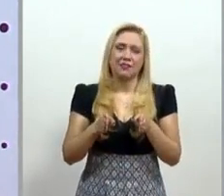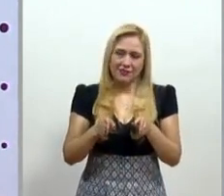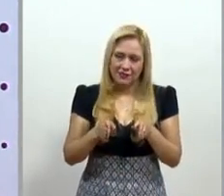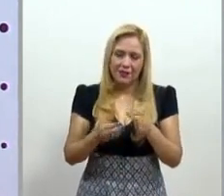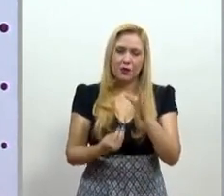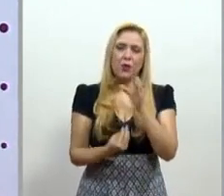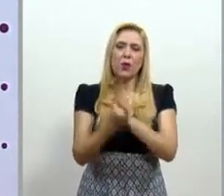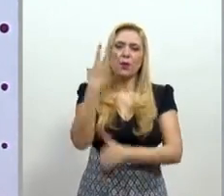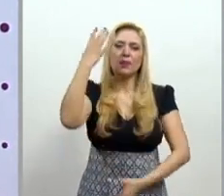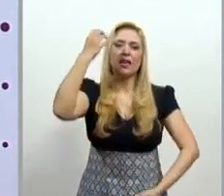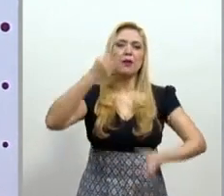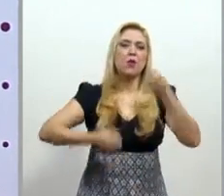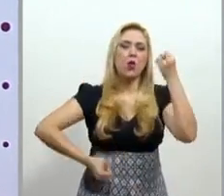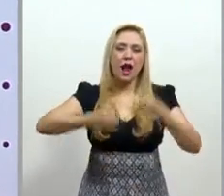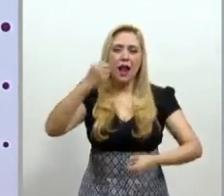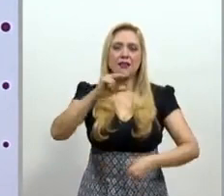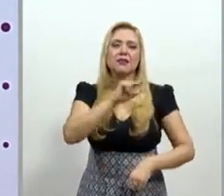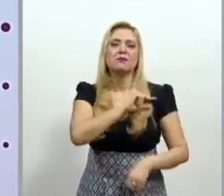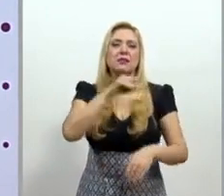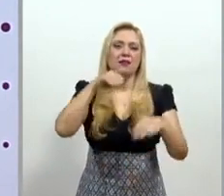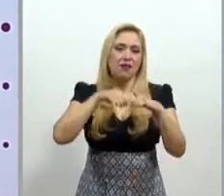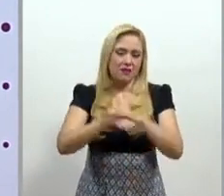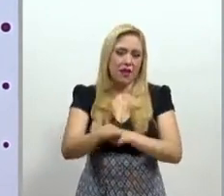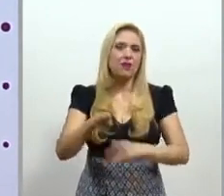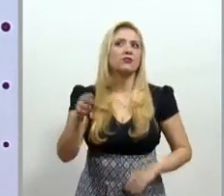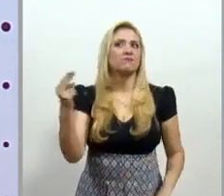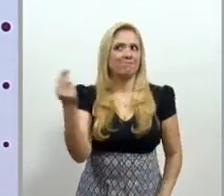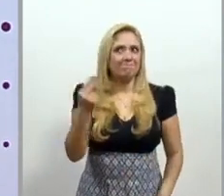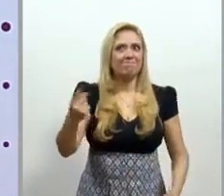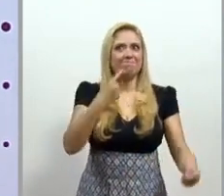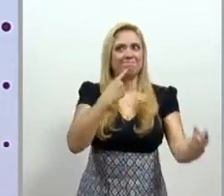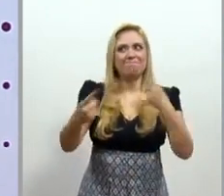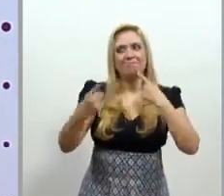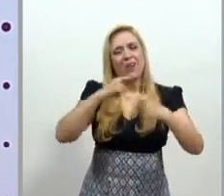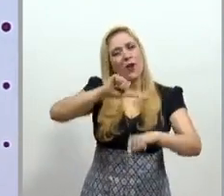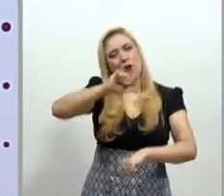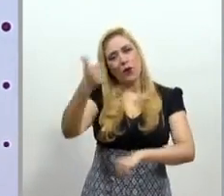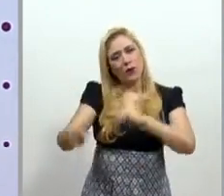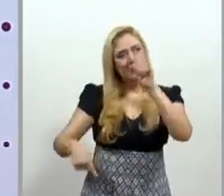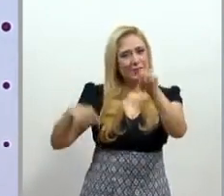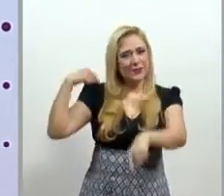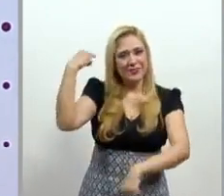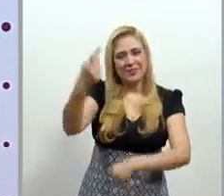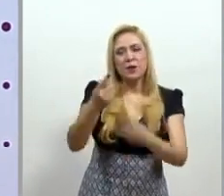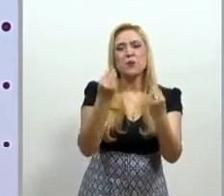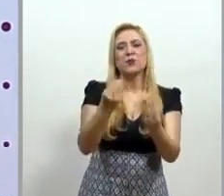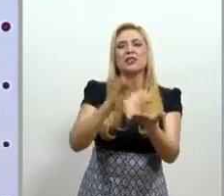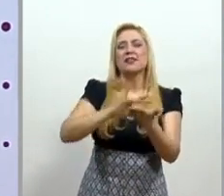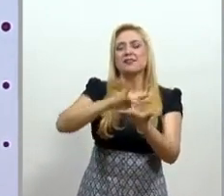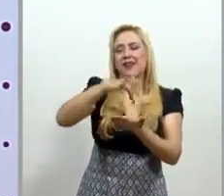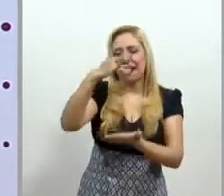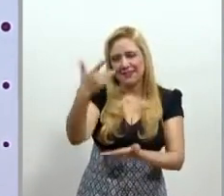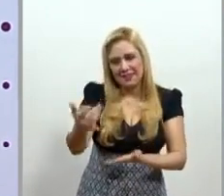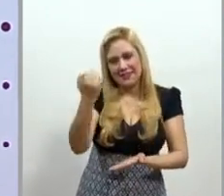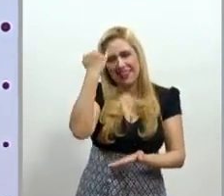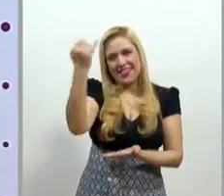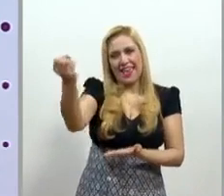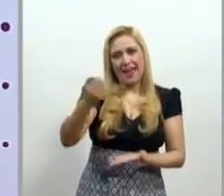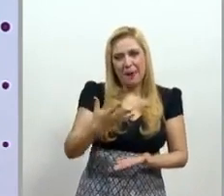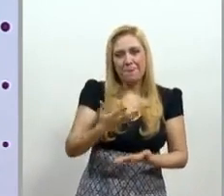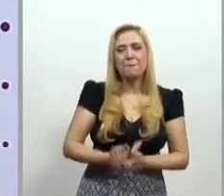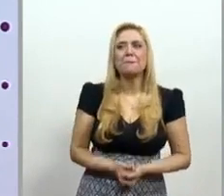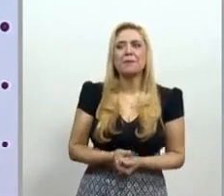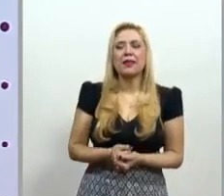de tribunales especializados en la temática, que bueno, tendremos que discutir en otro programa. Te agradezco mucho la idea. Y bueno,